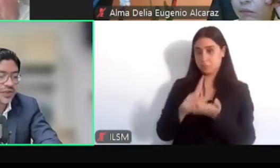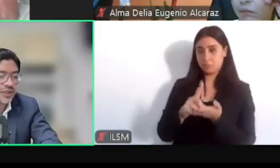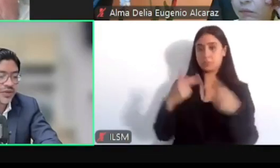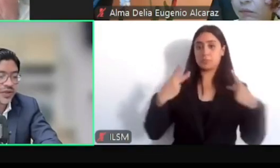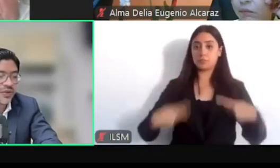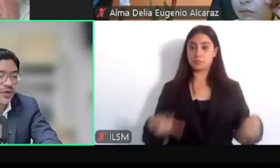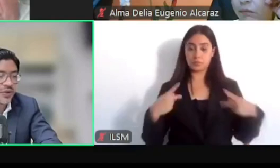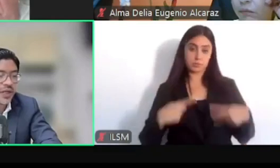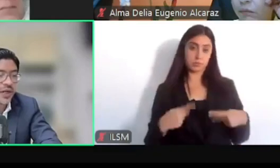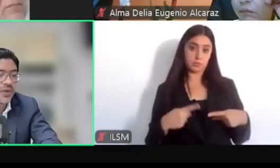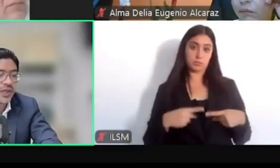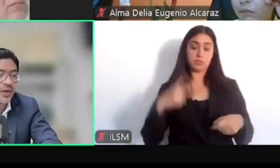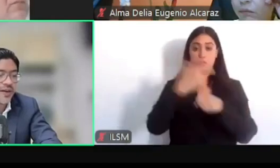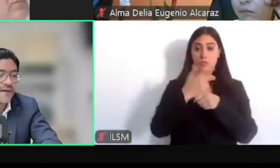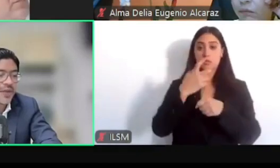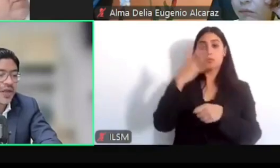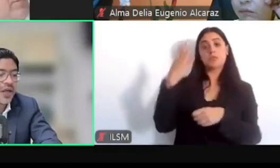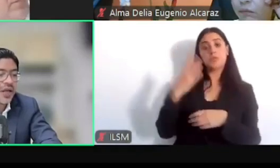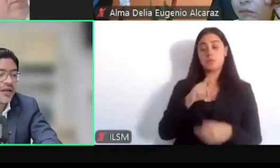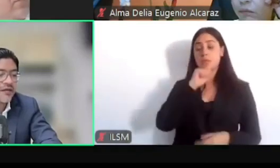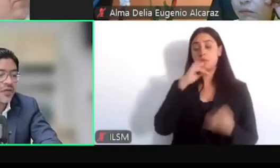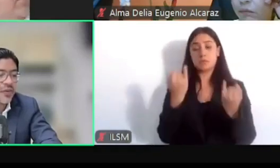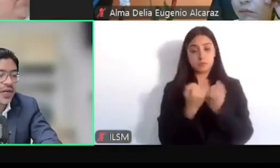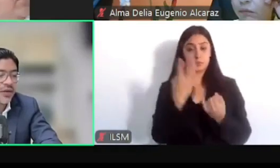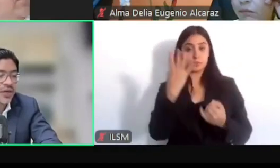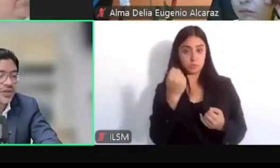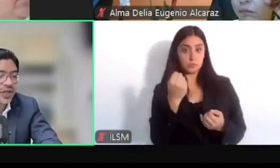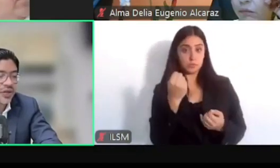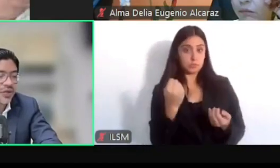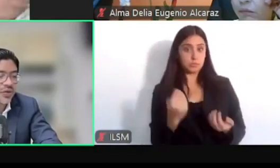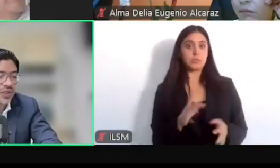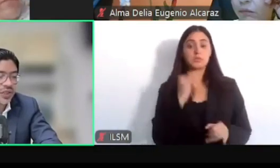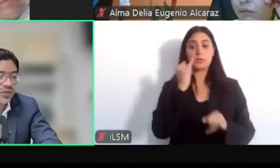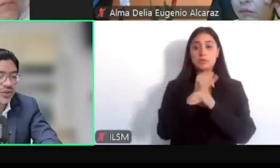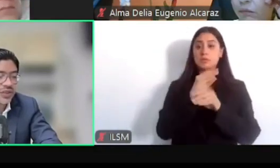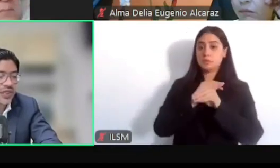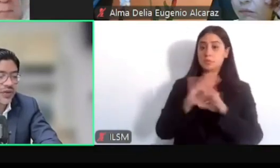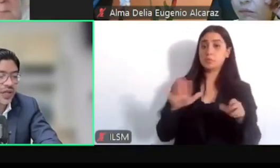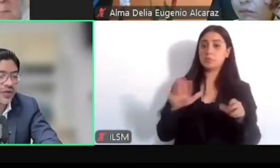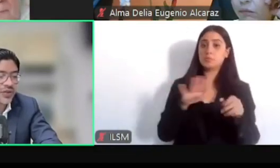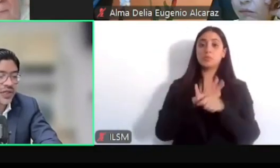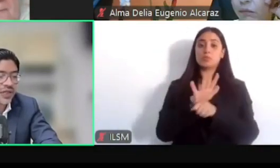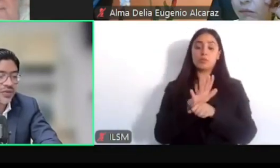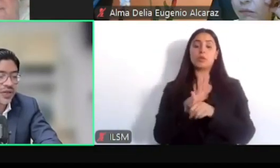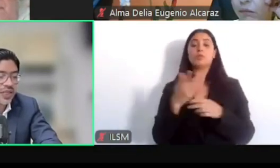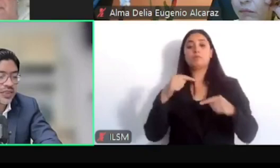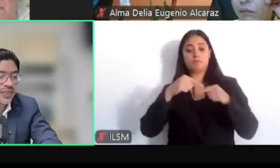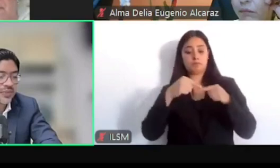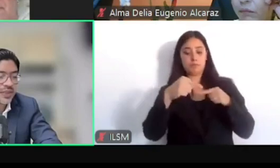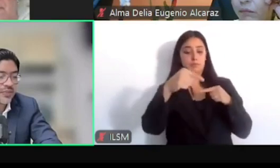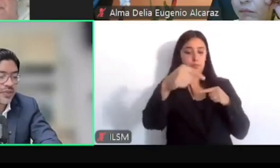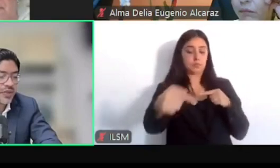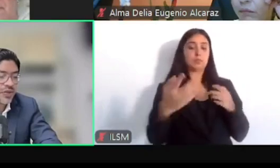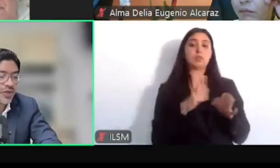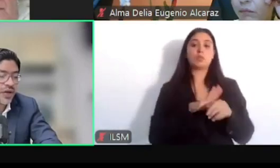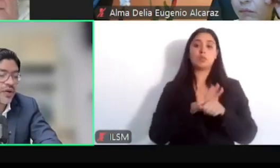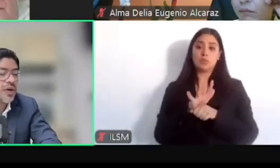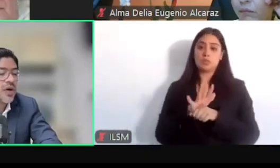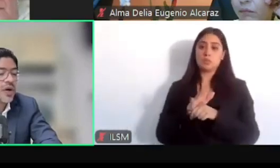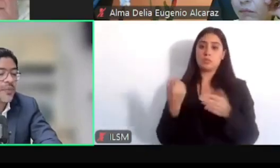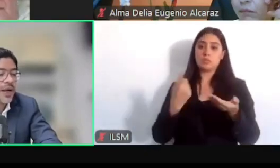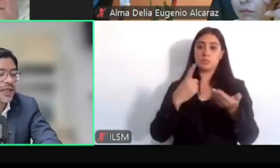a las bases octava y novena de la convocatoria le informar a lo relacionado con los actos desarrollados en cada una de las etapas del proceso